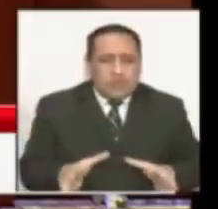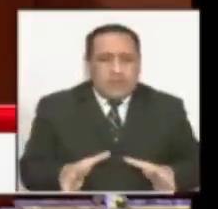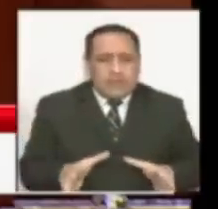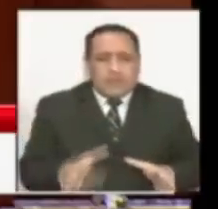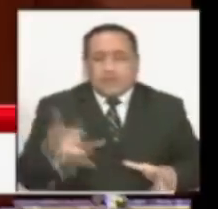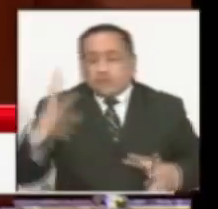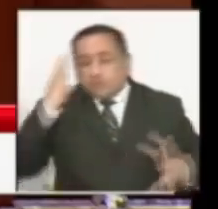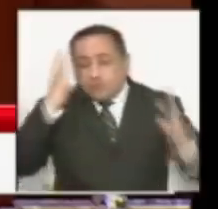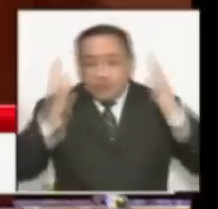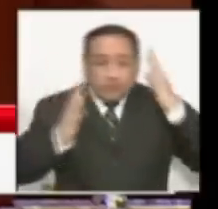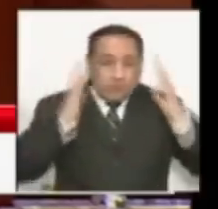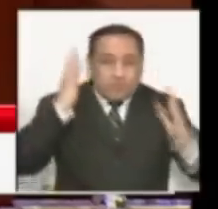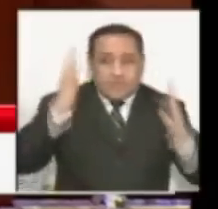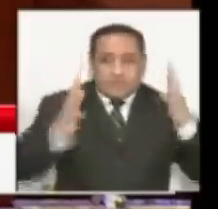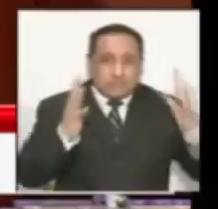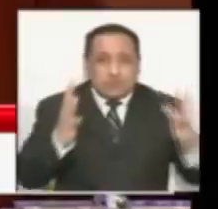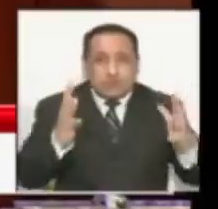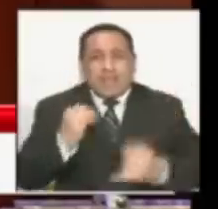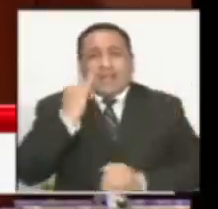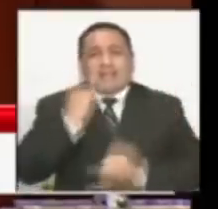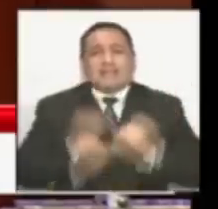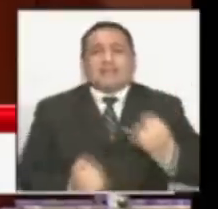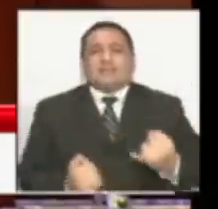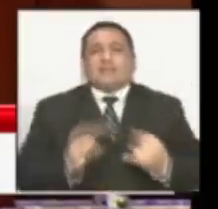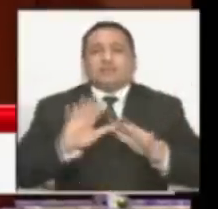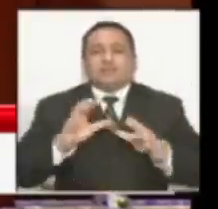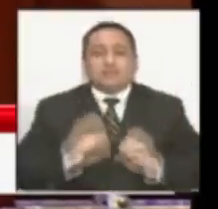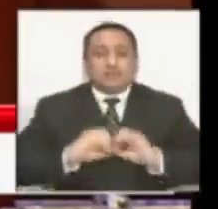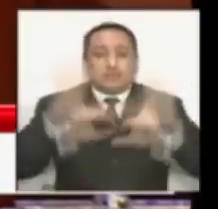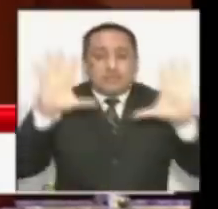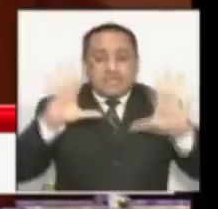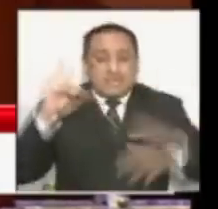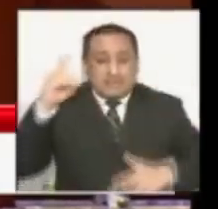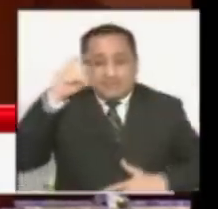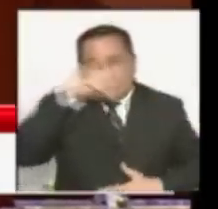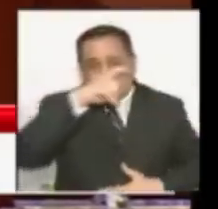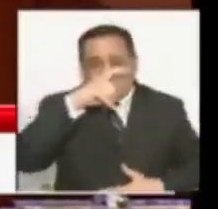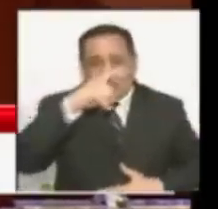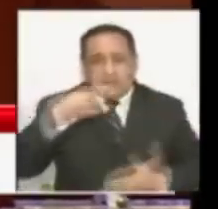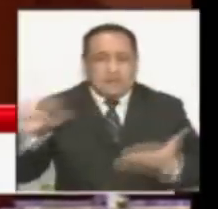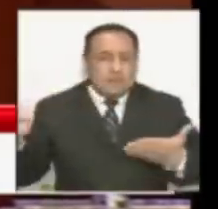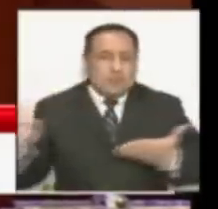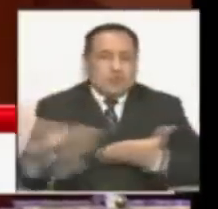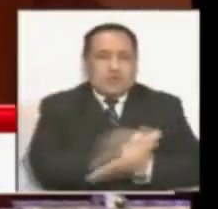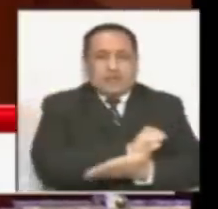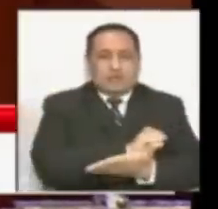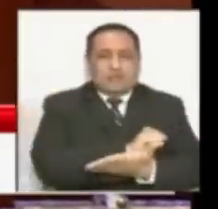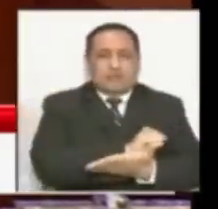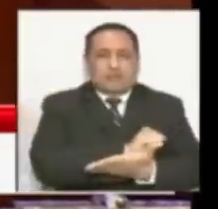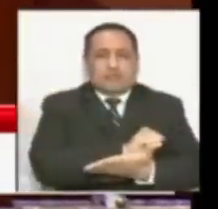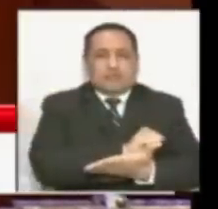su desesperación al terminar su día atroz, borrándolo.